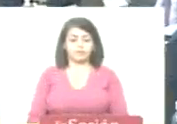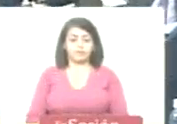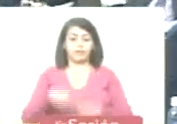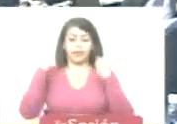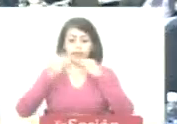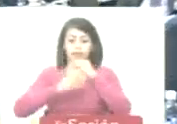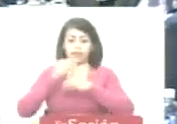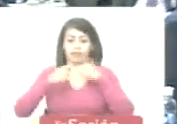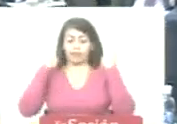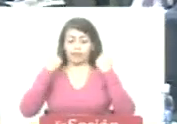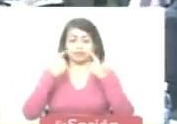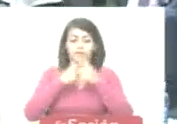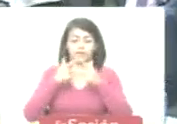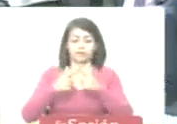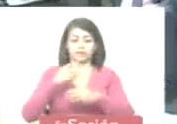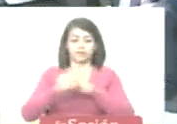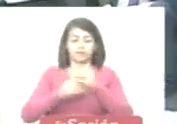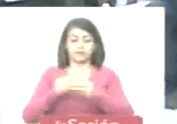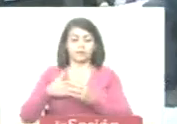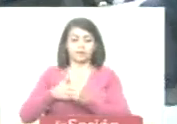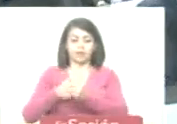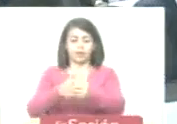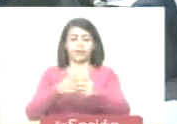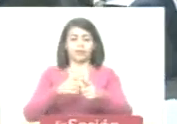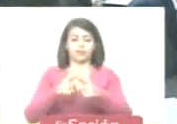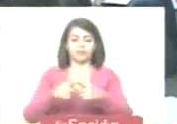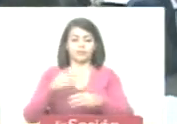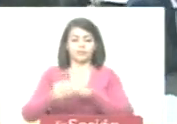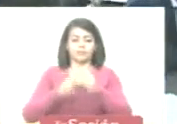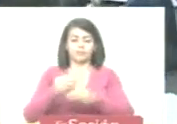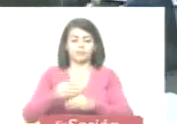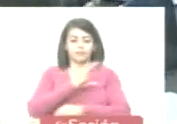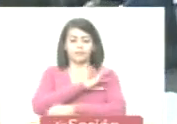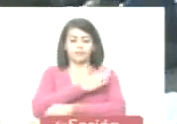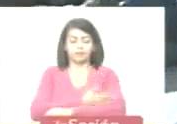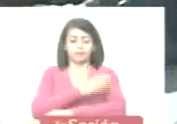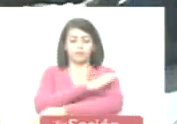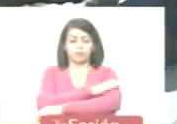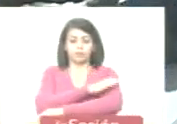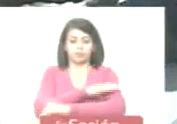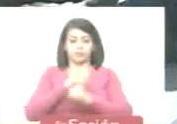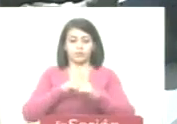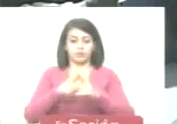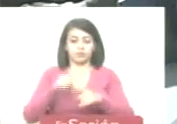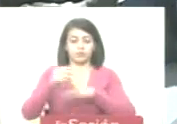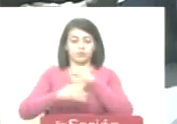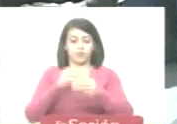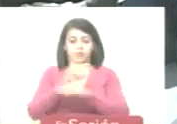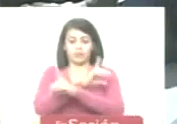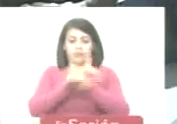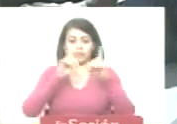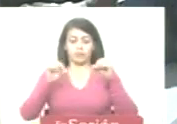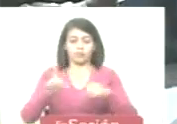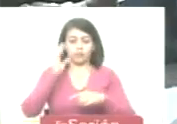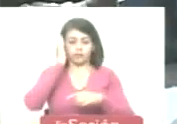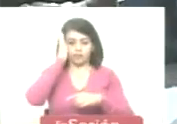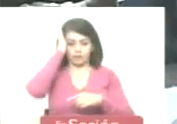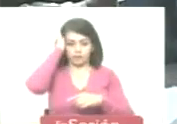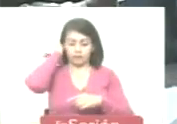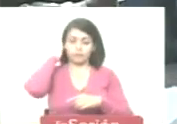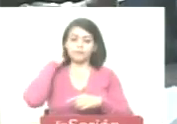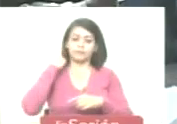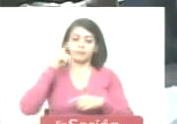propinado, han conducido a estas fuerzas opositoras a posiciones democráticas, hay